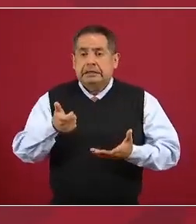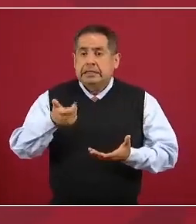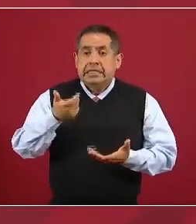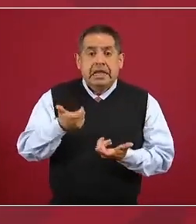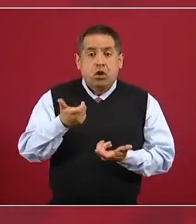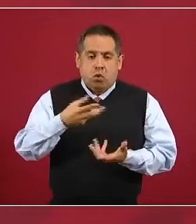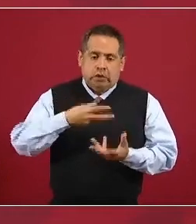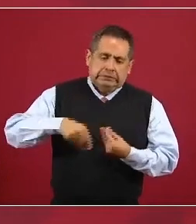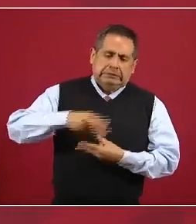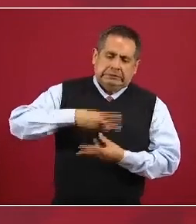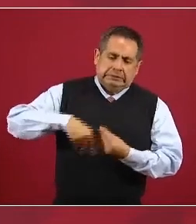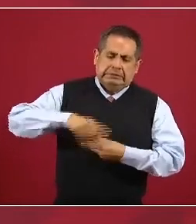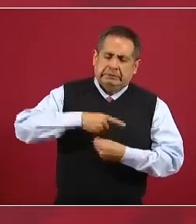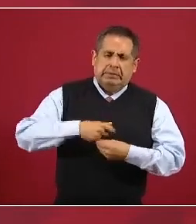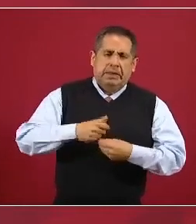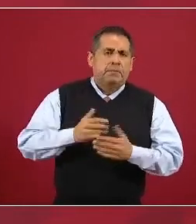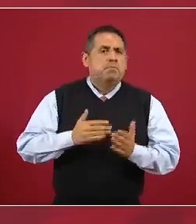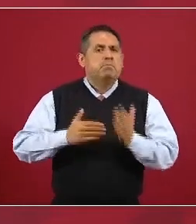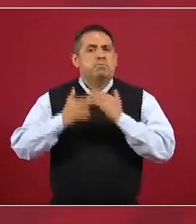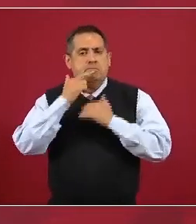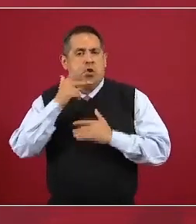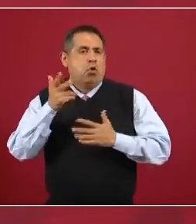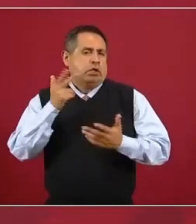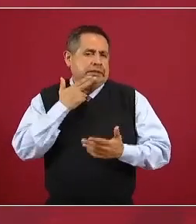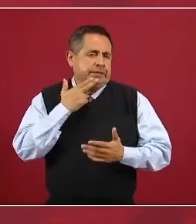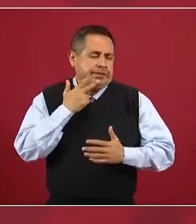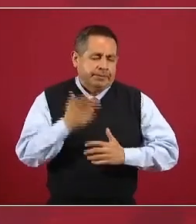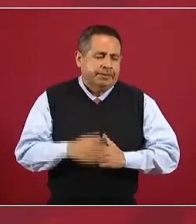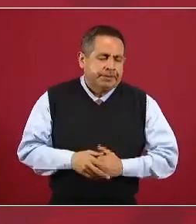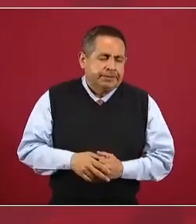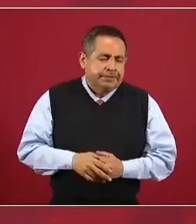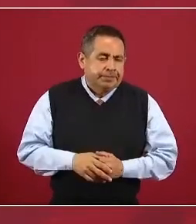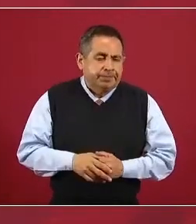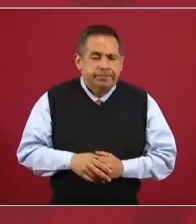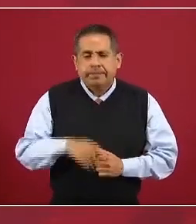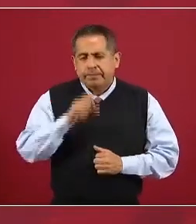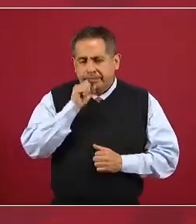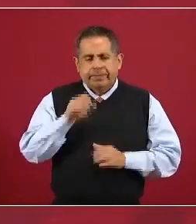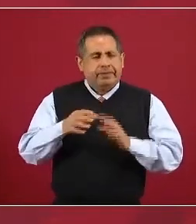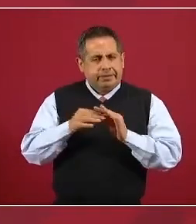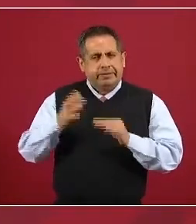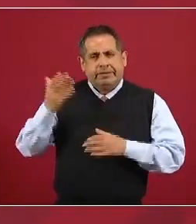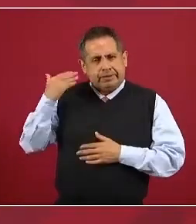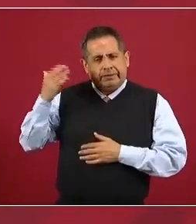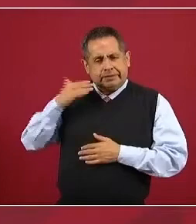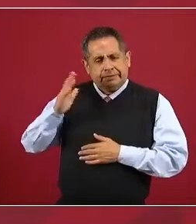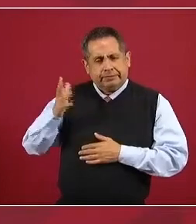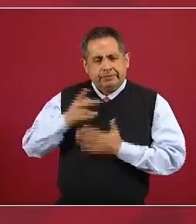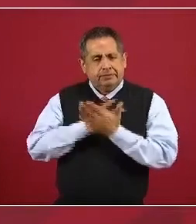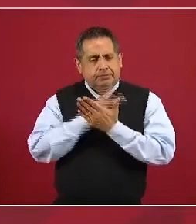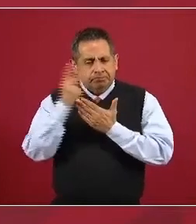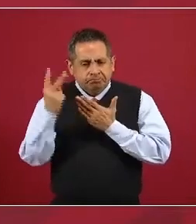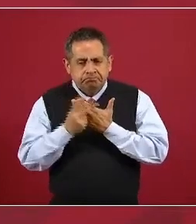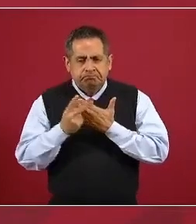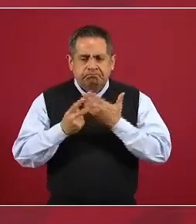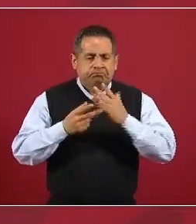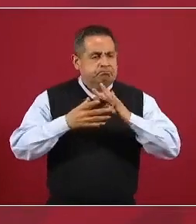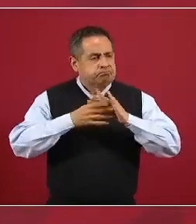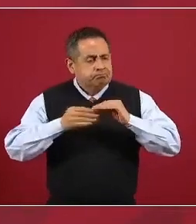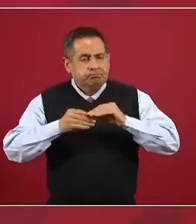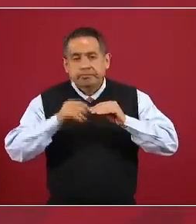económica. Al mismo tiempo, hemos no solamente hablado de los programas, sino de la